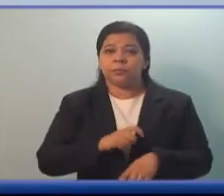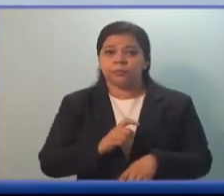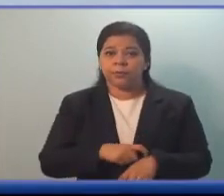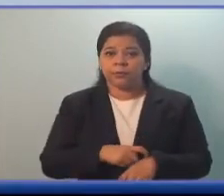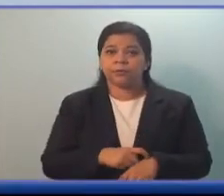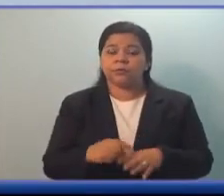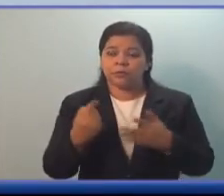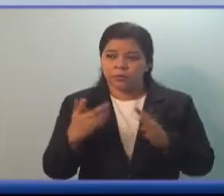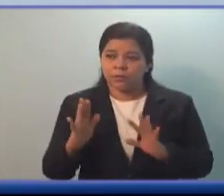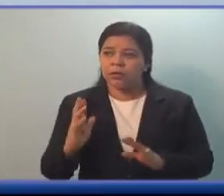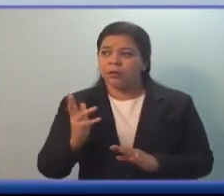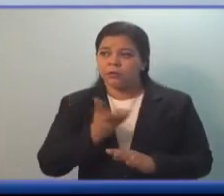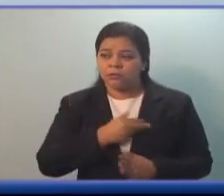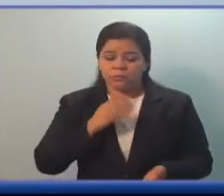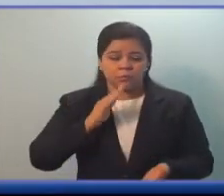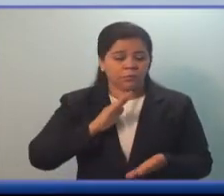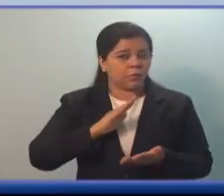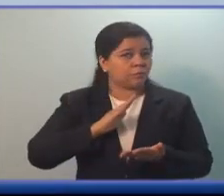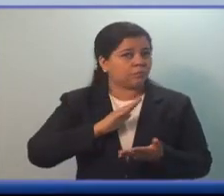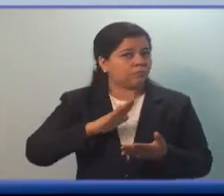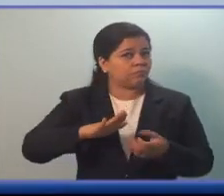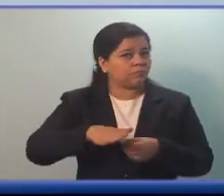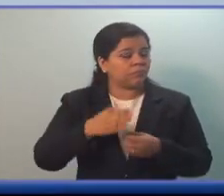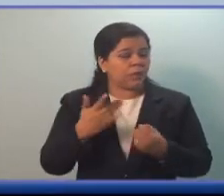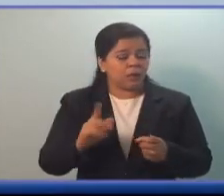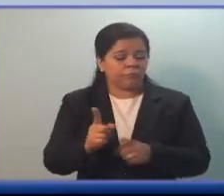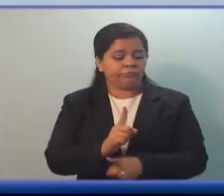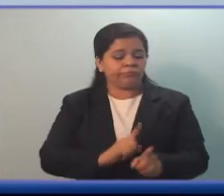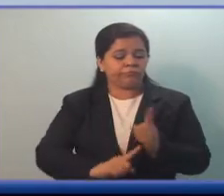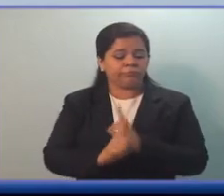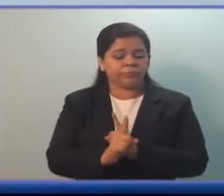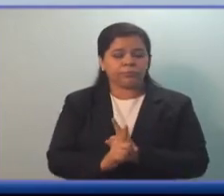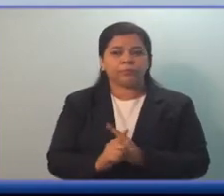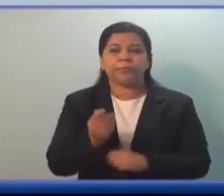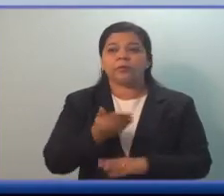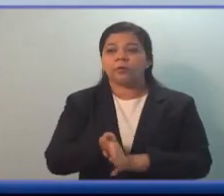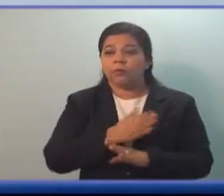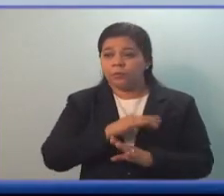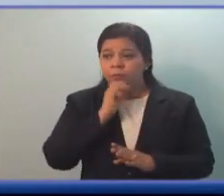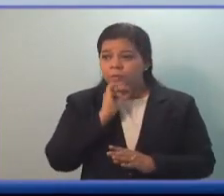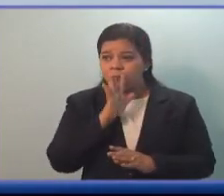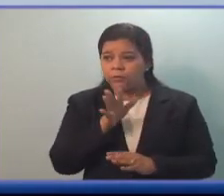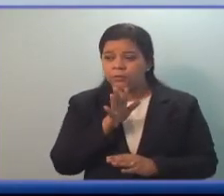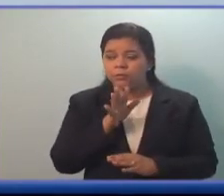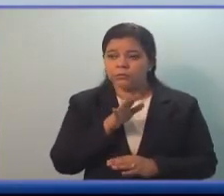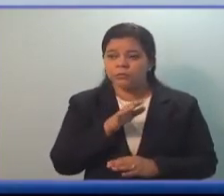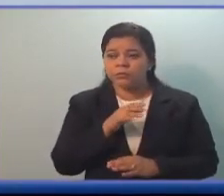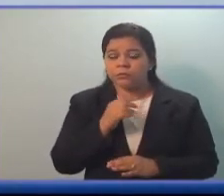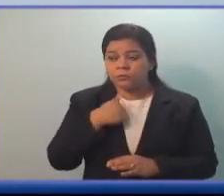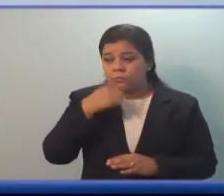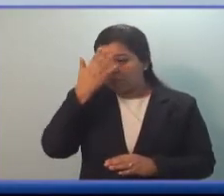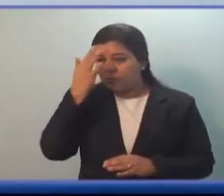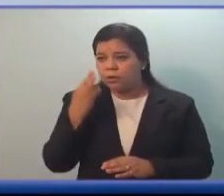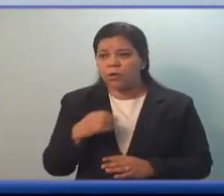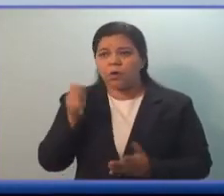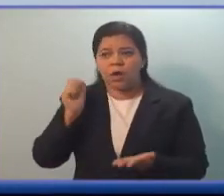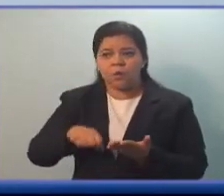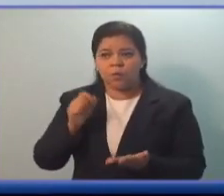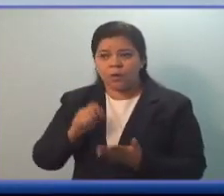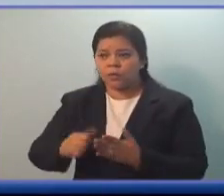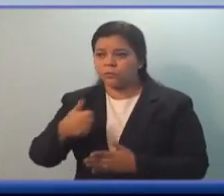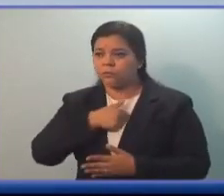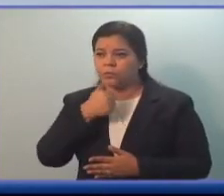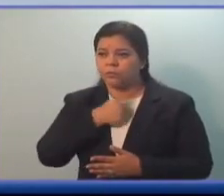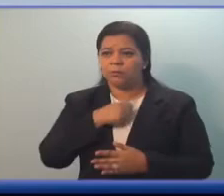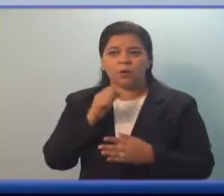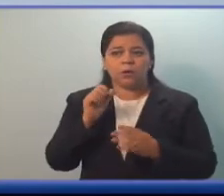que cubrir a un juez. Entonces yo en esa línea, como lo plantean, me parece que no es el juez propietario el que tiene que